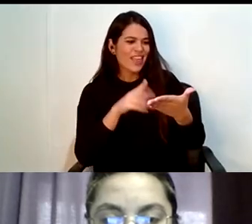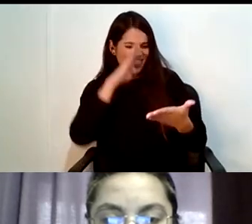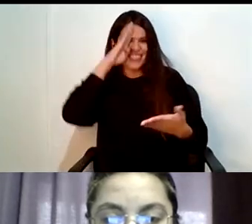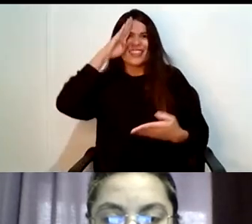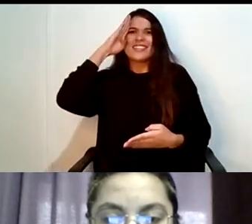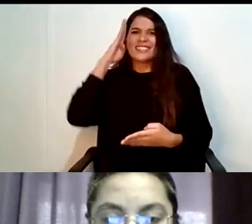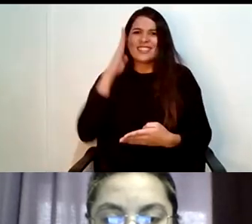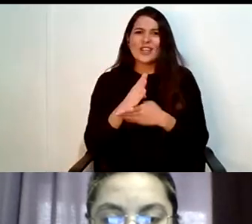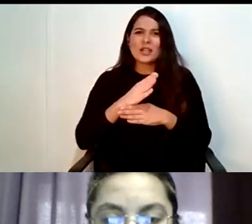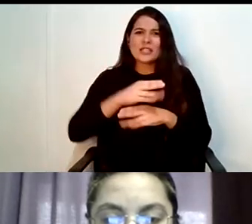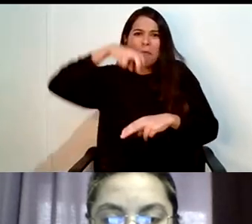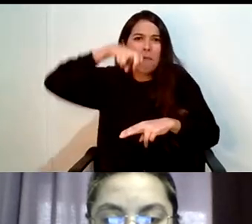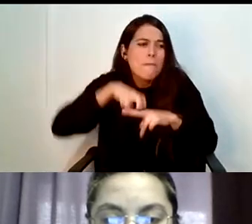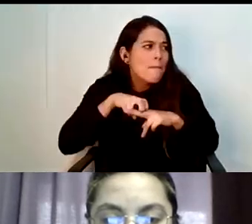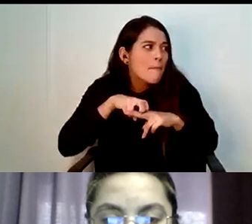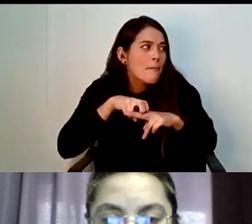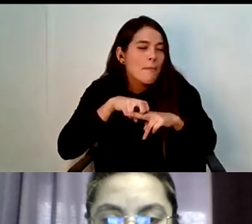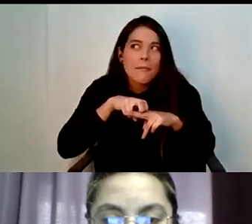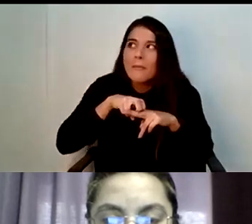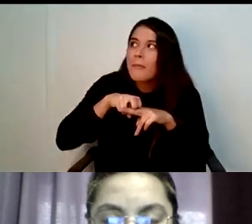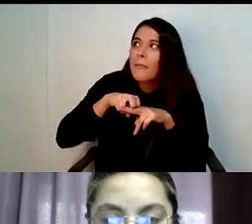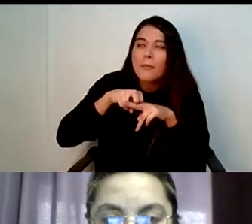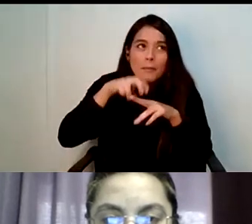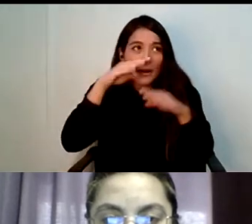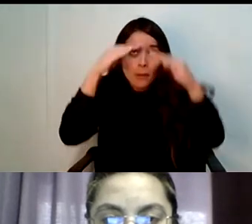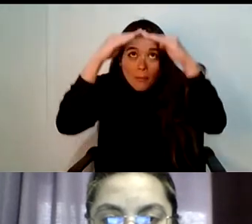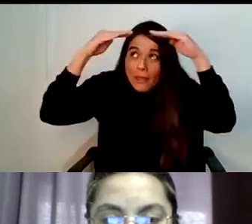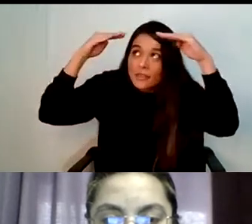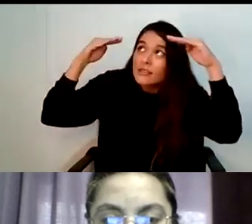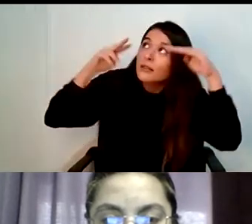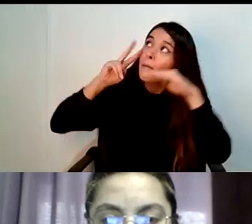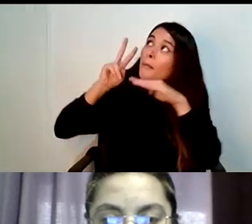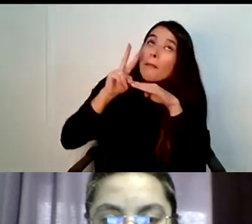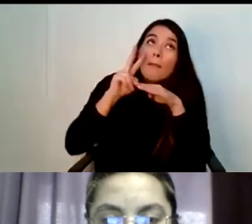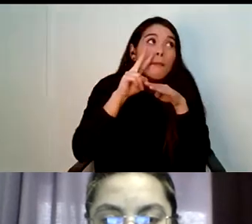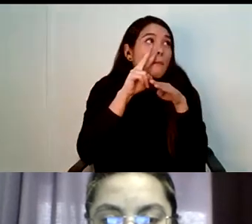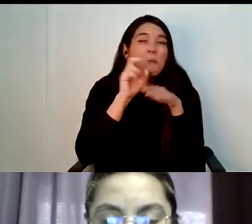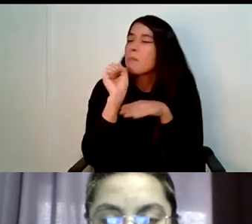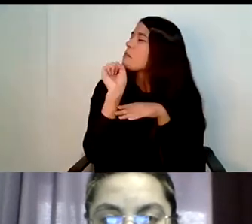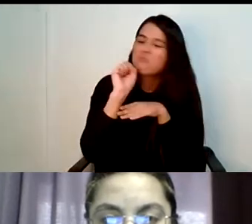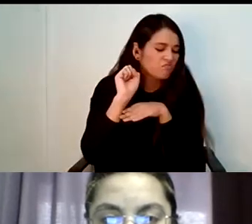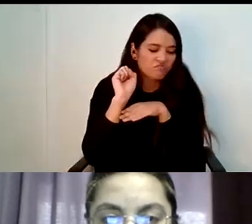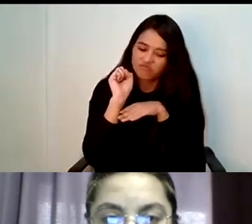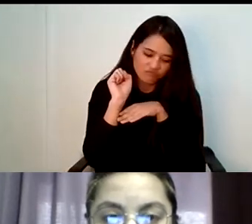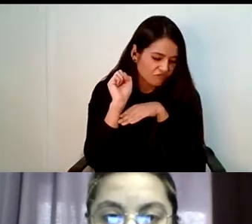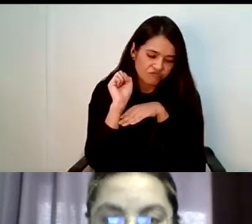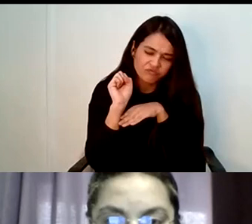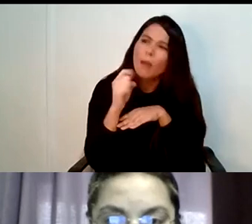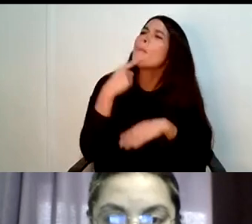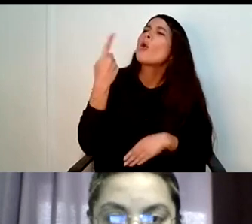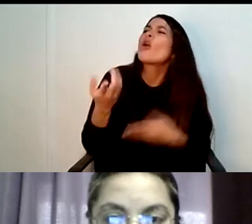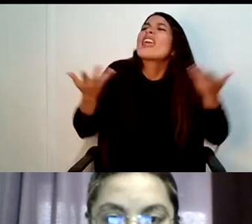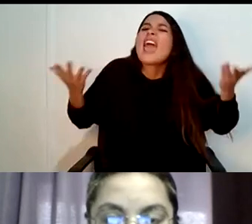se agachó en el suelo. Miró por debajo de la mesa, negó con la cabeza y después nos preguntó, ¿qué